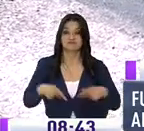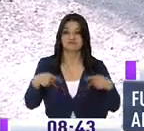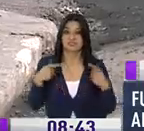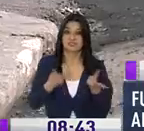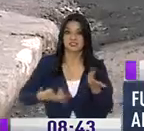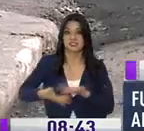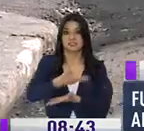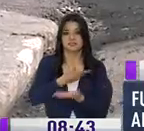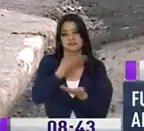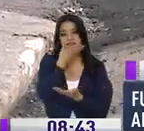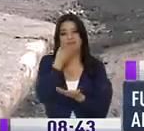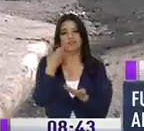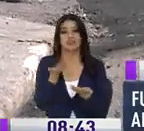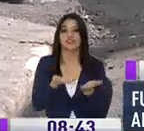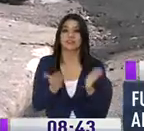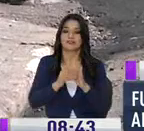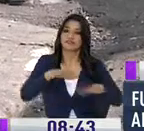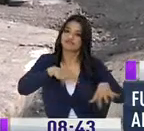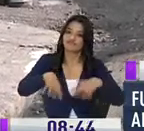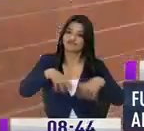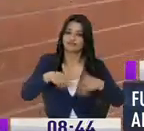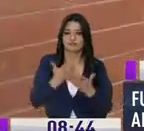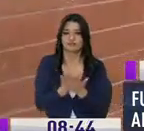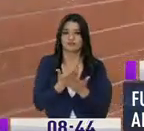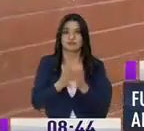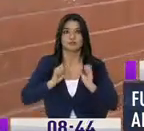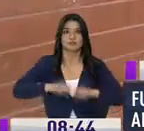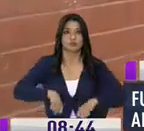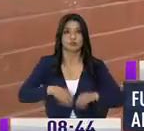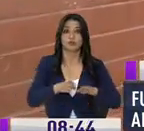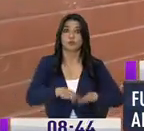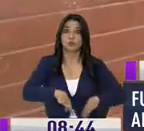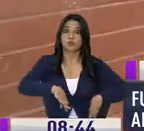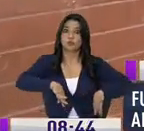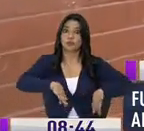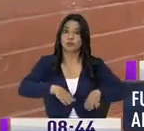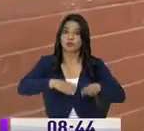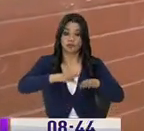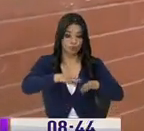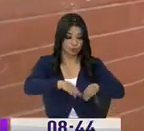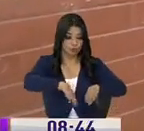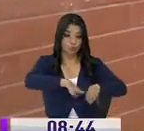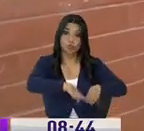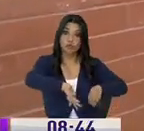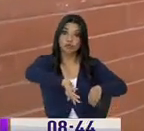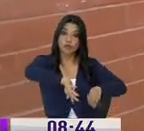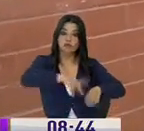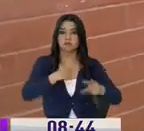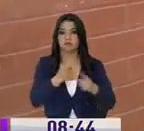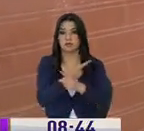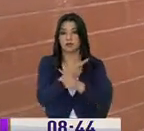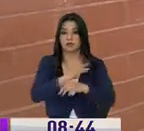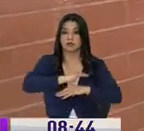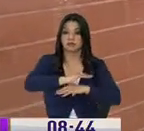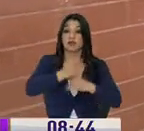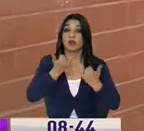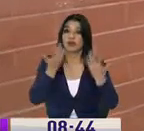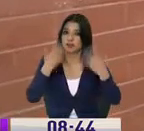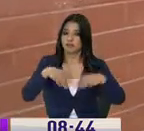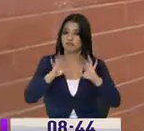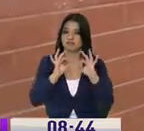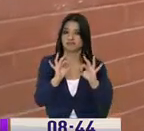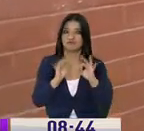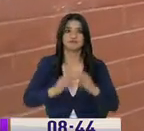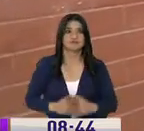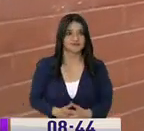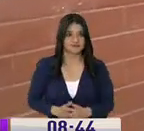esta zona mejoren y vuelva el dinamismo económico. Estaba hundiéndose, ya había indicios de que estaba hundiendo el piso. Trae también buenas